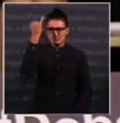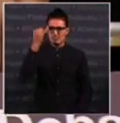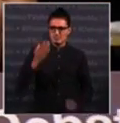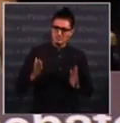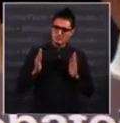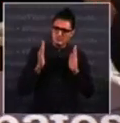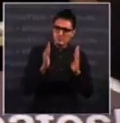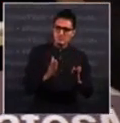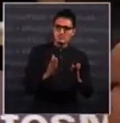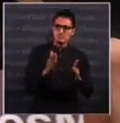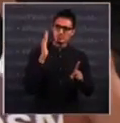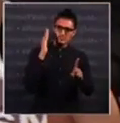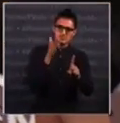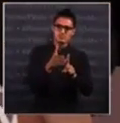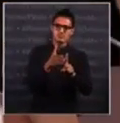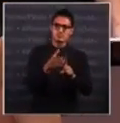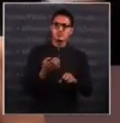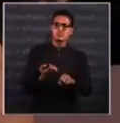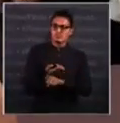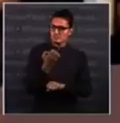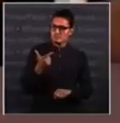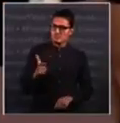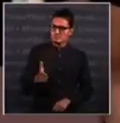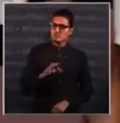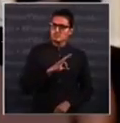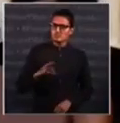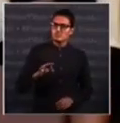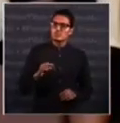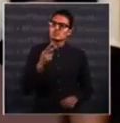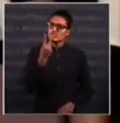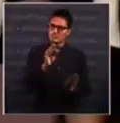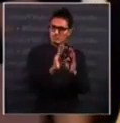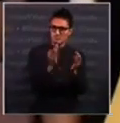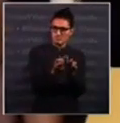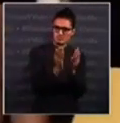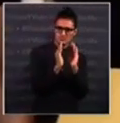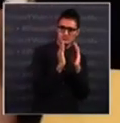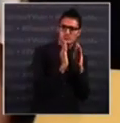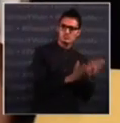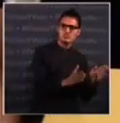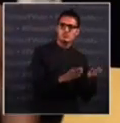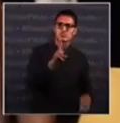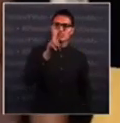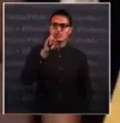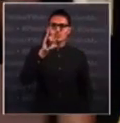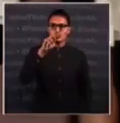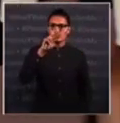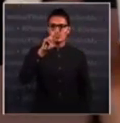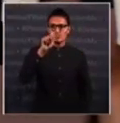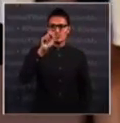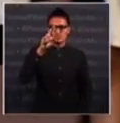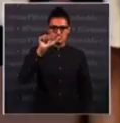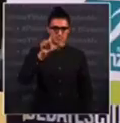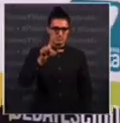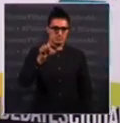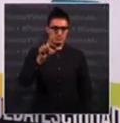caminar Guanajuato se puede hacer de dos maneras, de manera virtual y como lo hemos venido haciendo a pie.